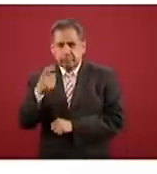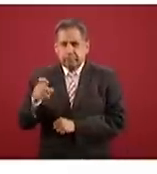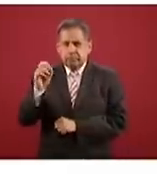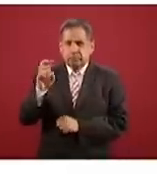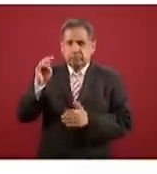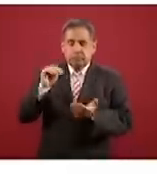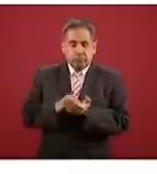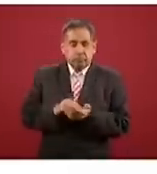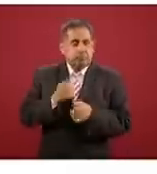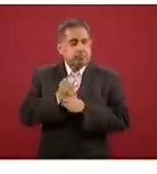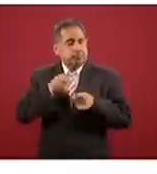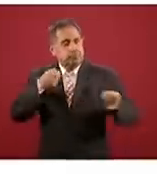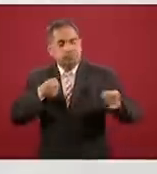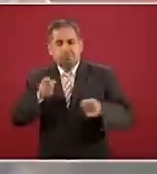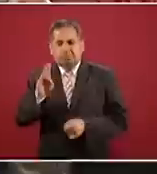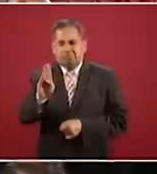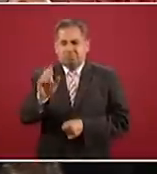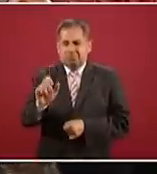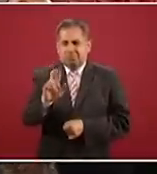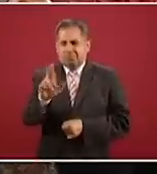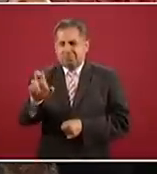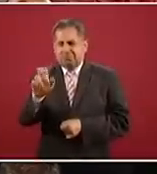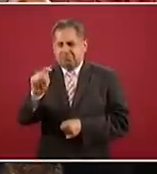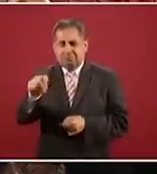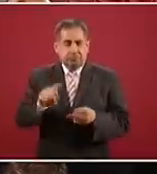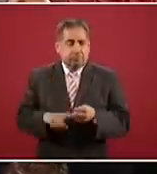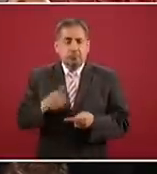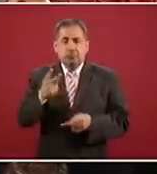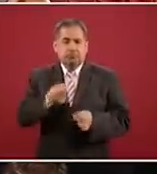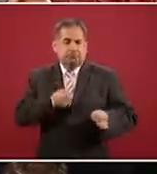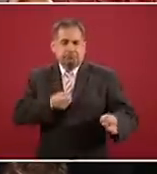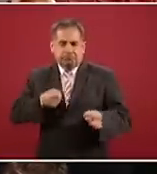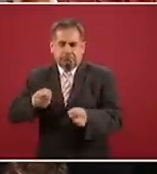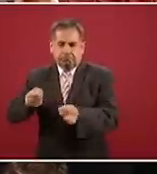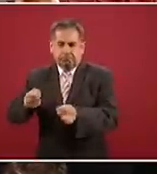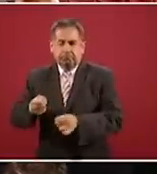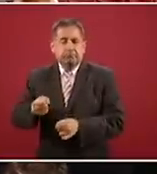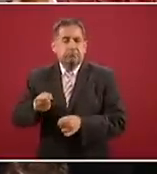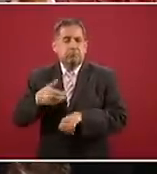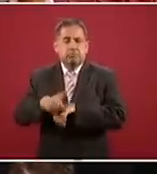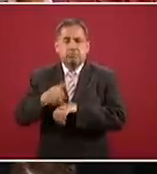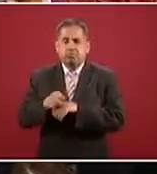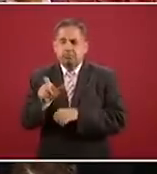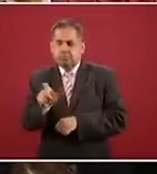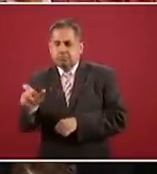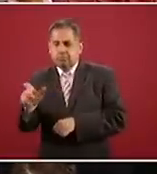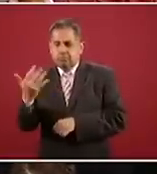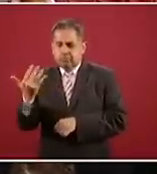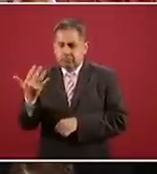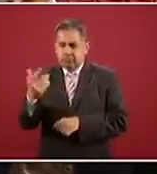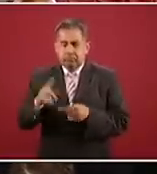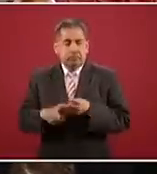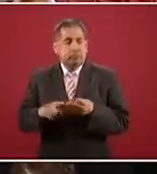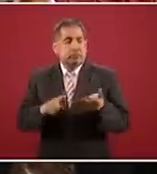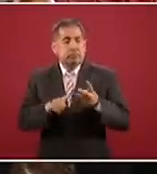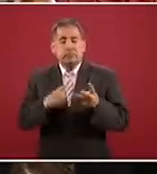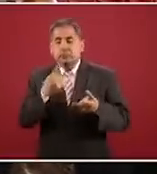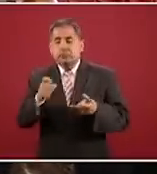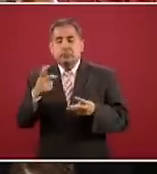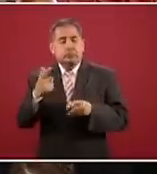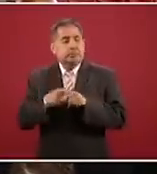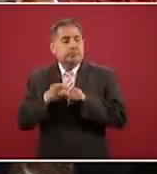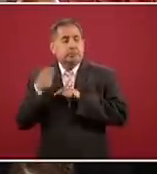109 fusiles Barrett, 2 ametralladoras calibre 50 y estos 7 lanzacuetes. Estos